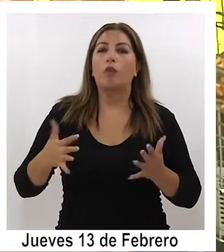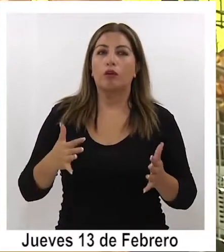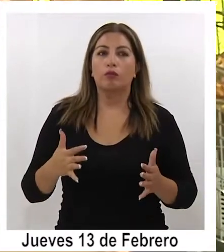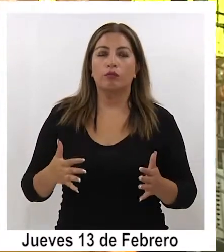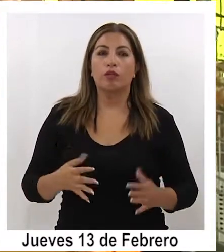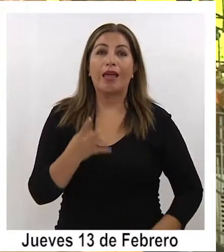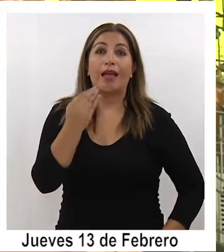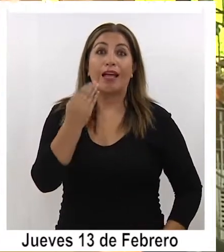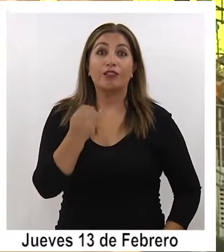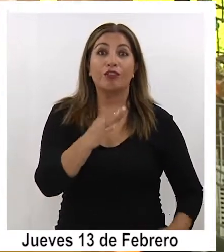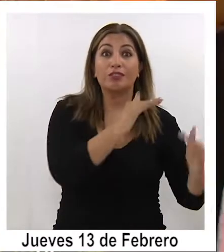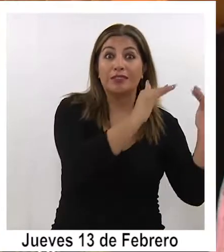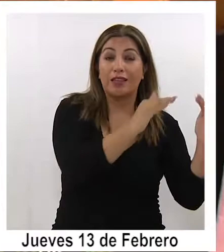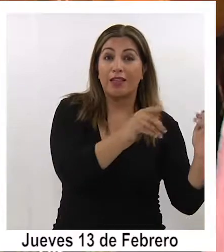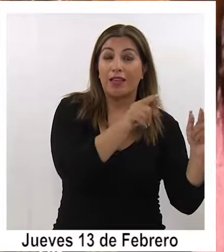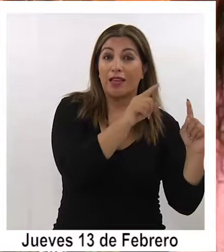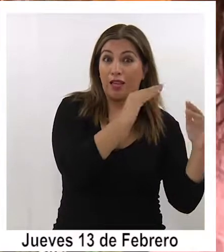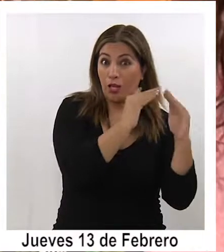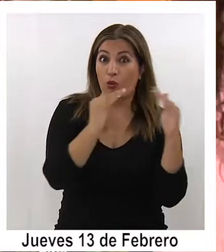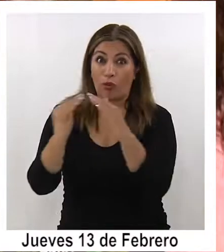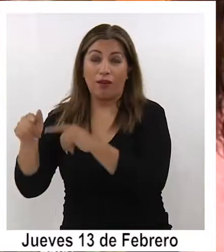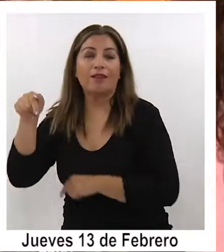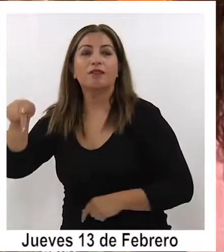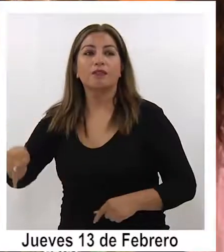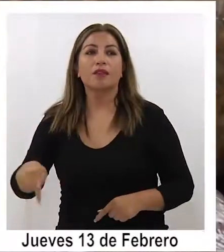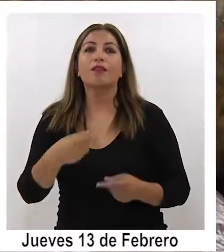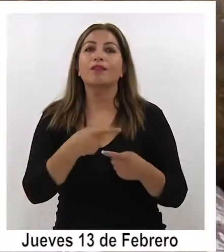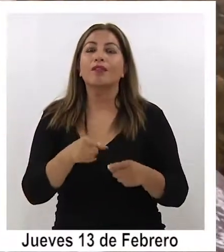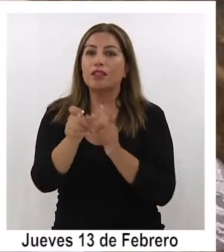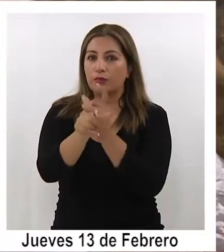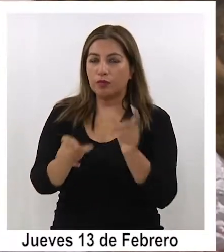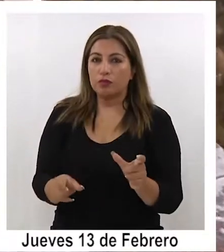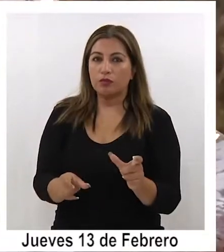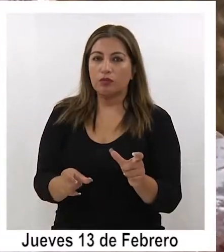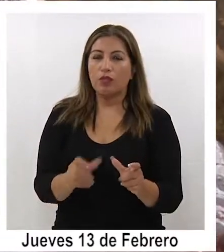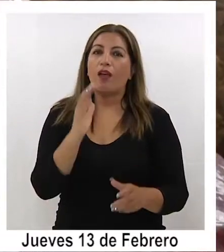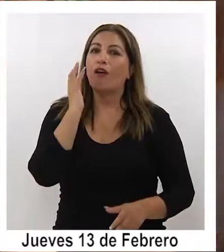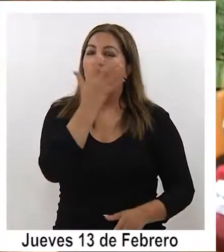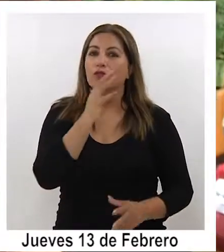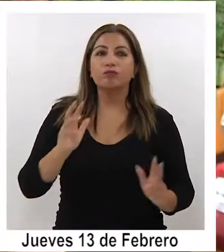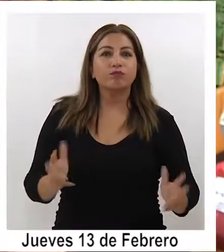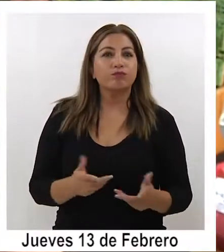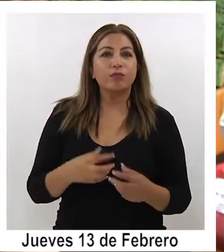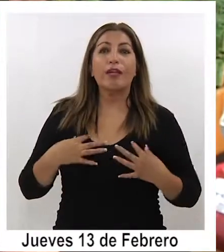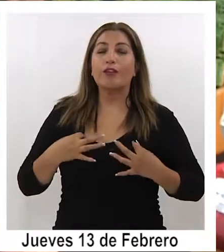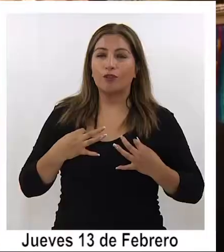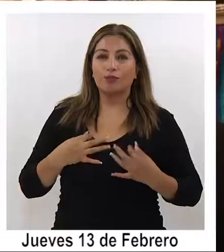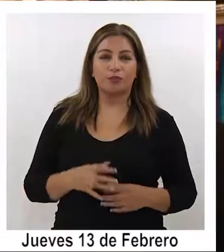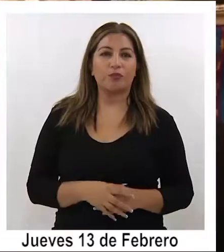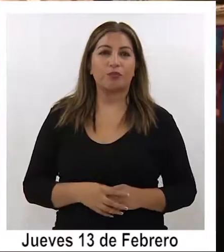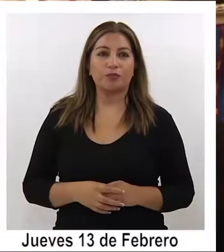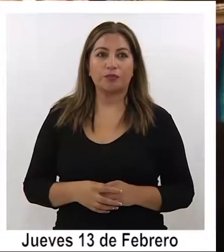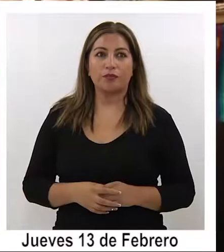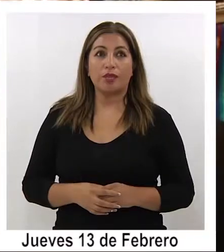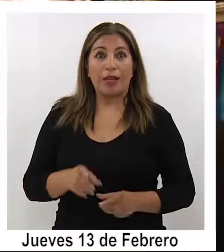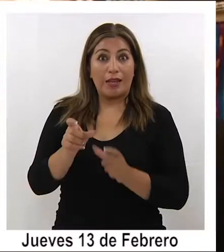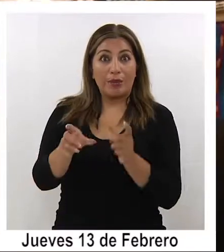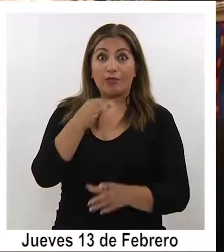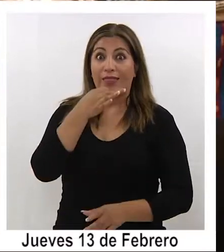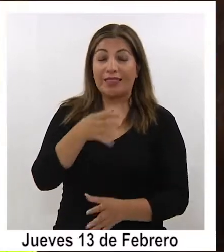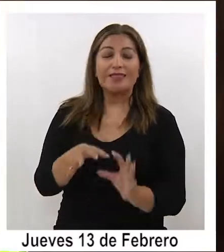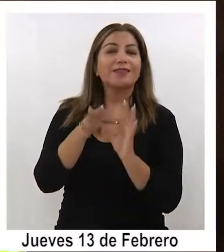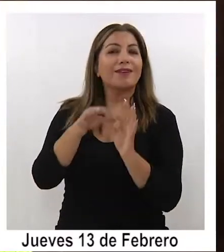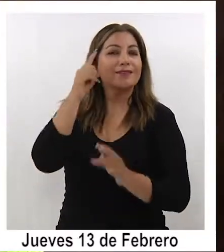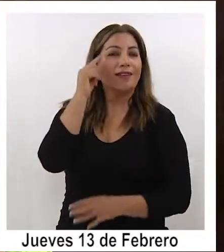aproximadamente 14 stands, con 14 agricultores de distintos rubros, tanto frutícolas, hortícolas y textiles. Los productores